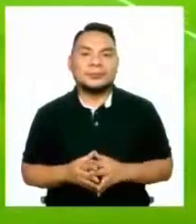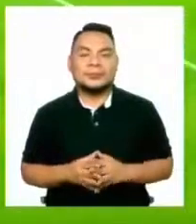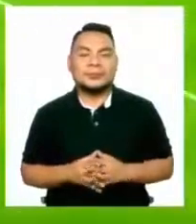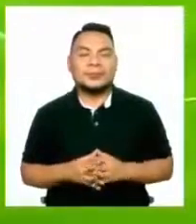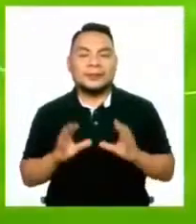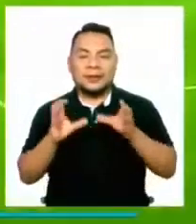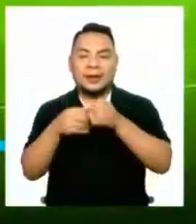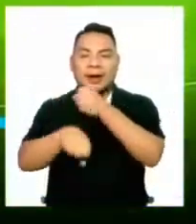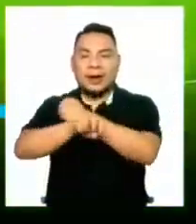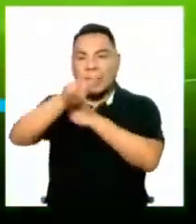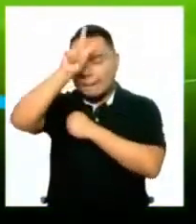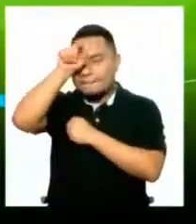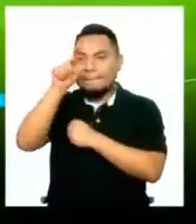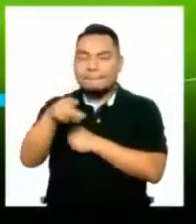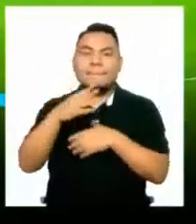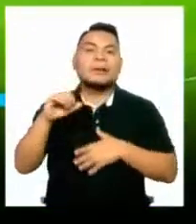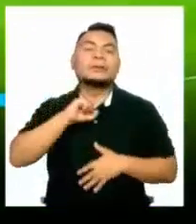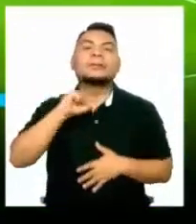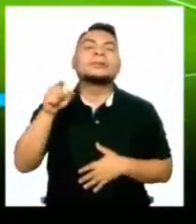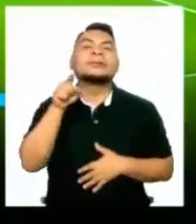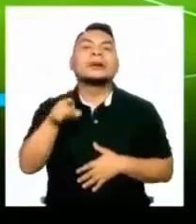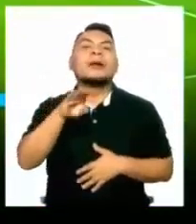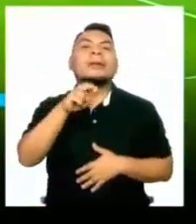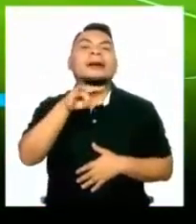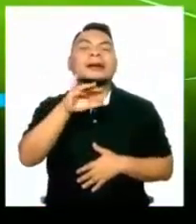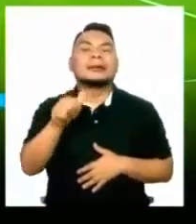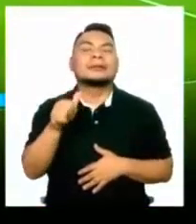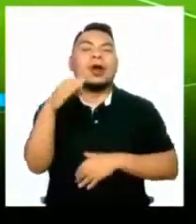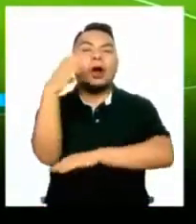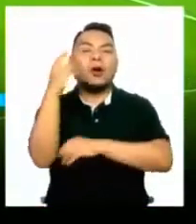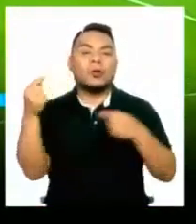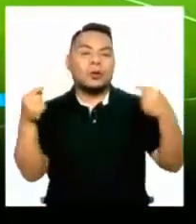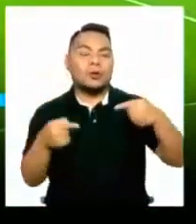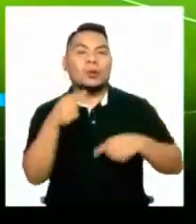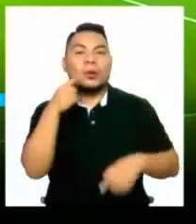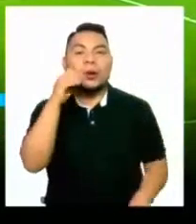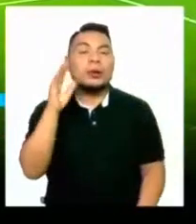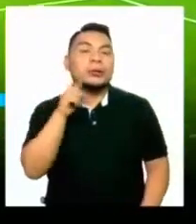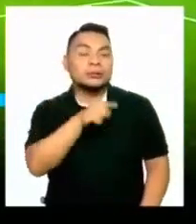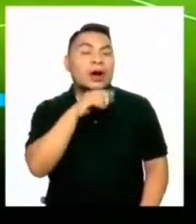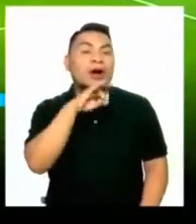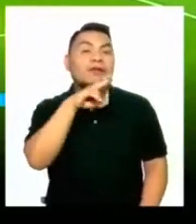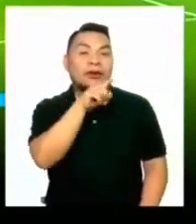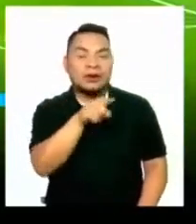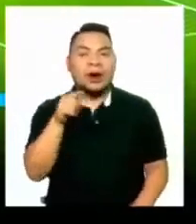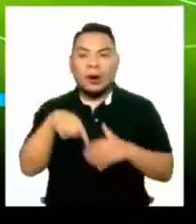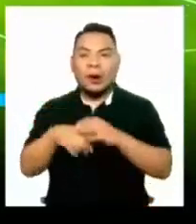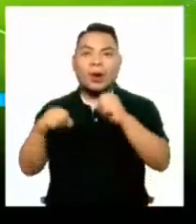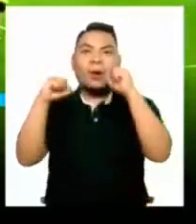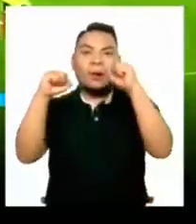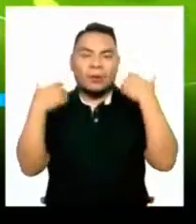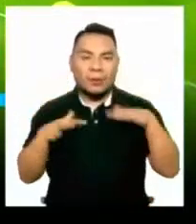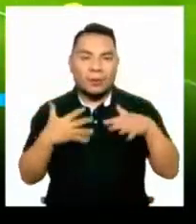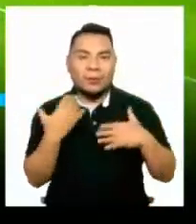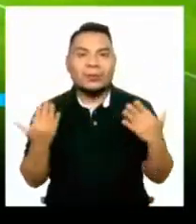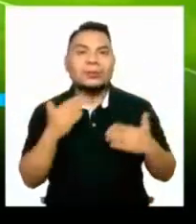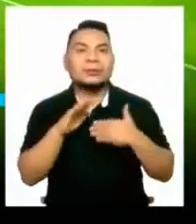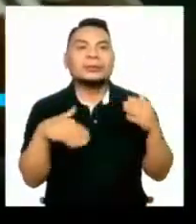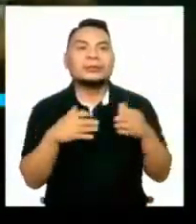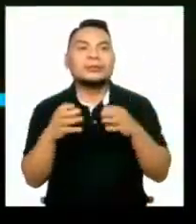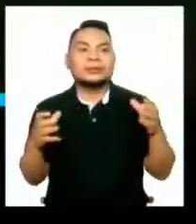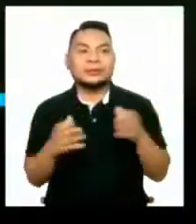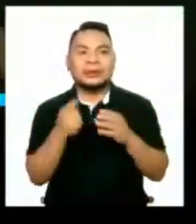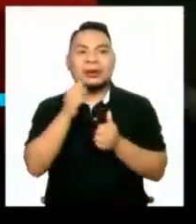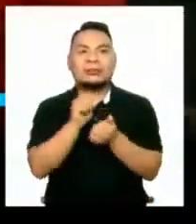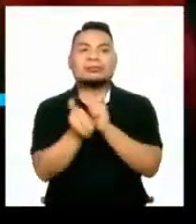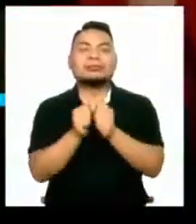Selección peruana obtuvo histórico triunfo en Barranquilla ante Colombia. Edison Flores anotó el agónico gol que nos pone cuartos en la tabla